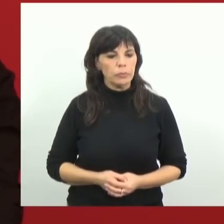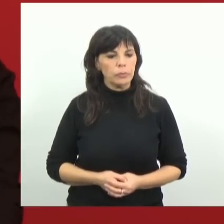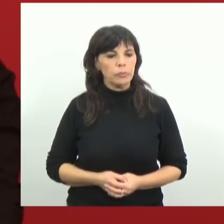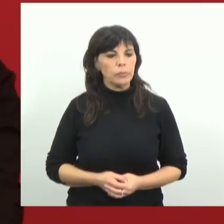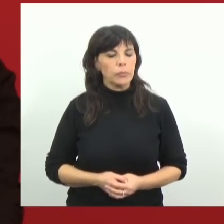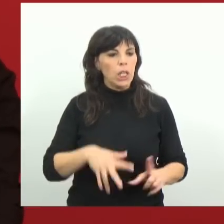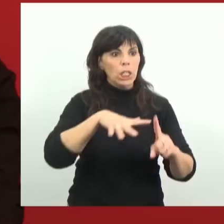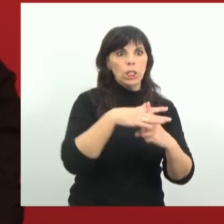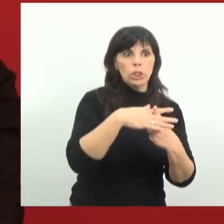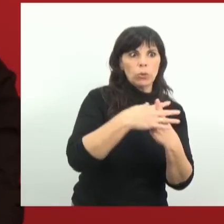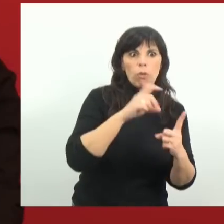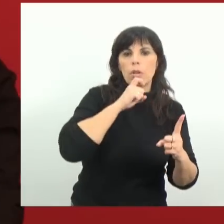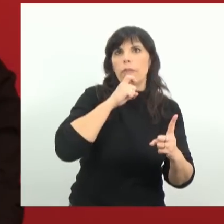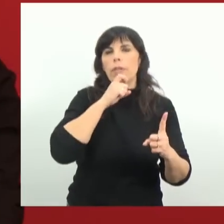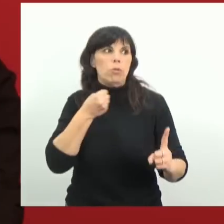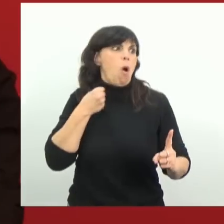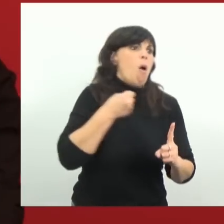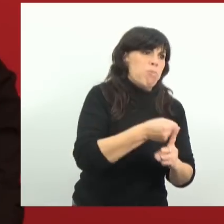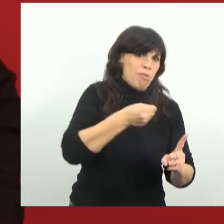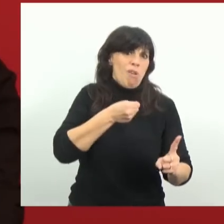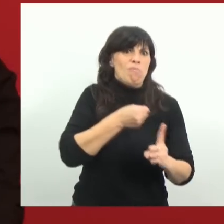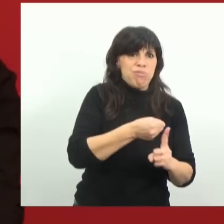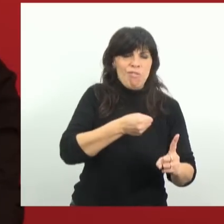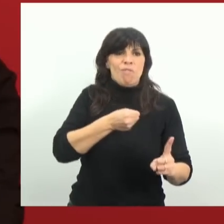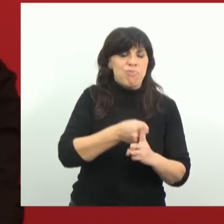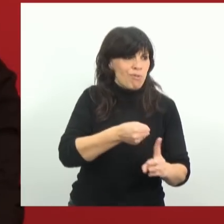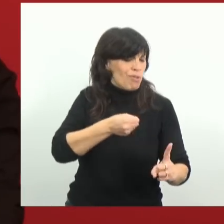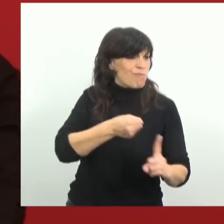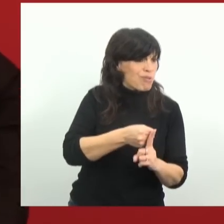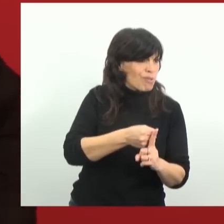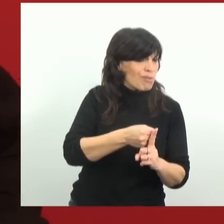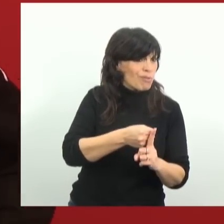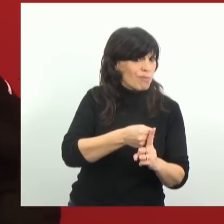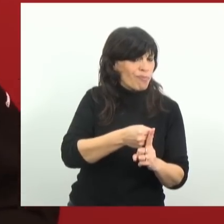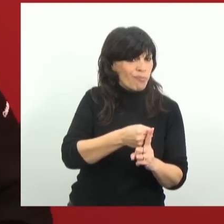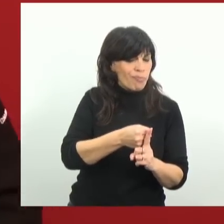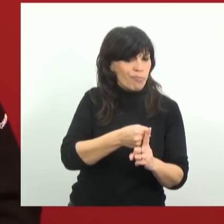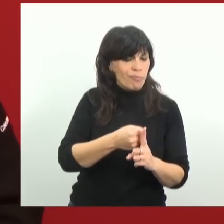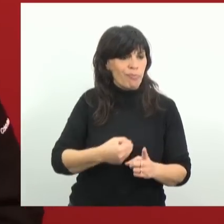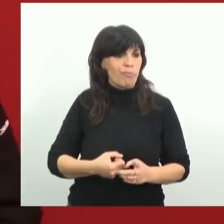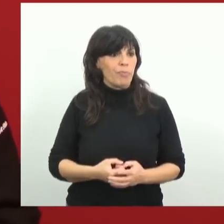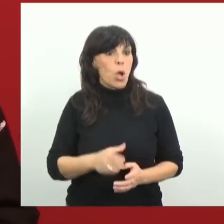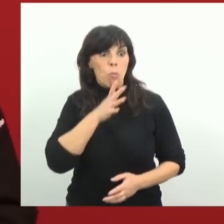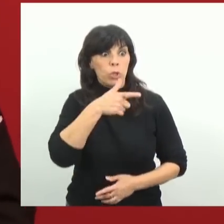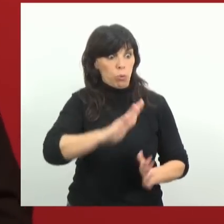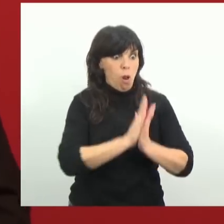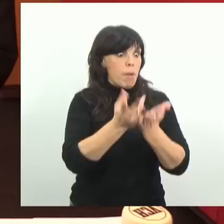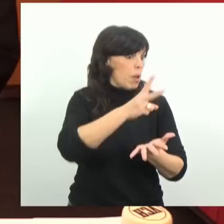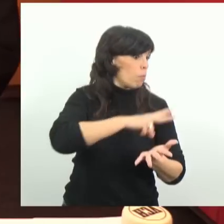ser oprimido, ser apretado. Esa palabra se usaba